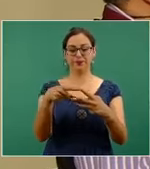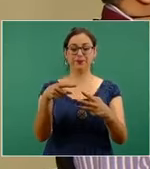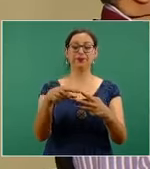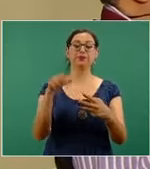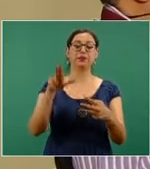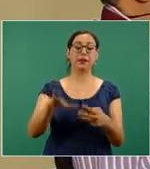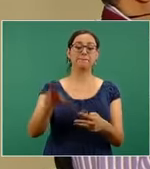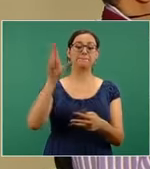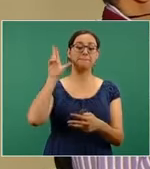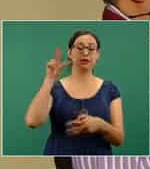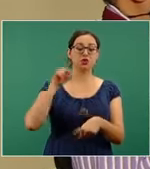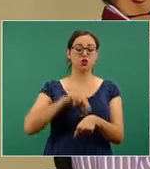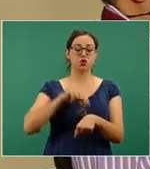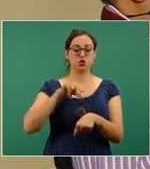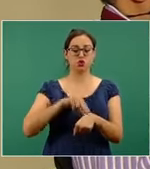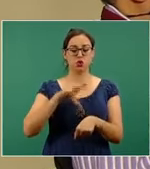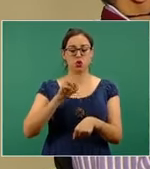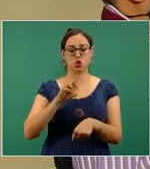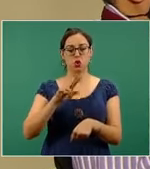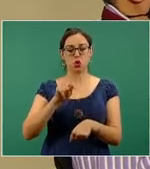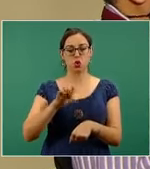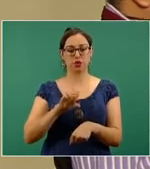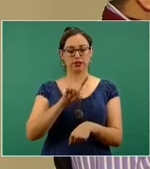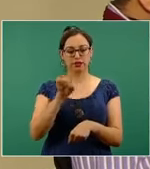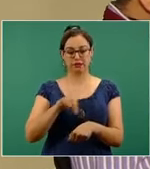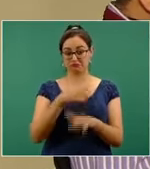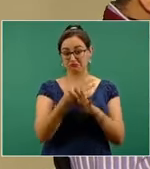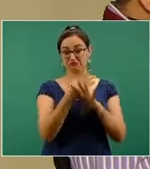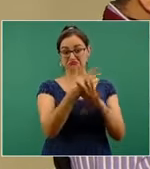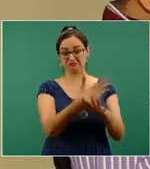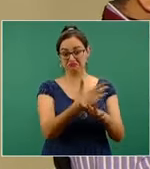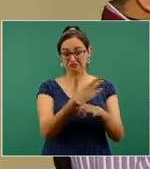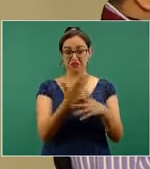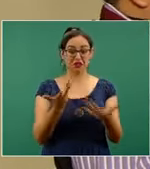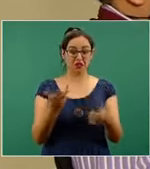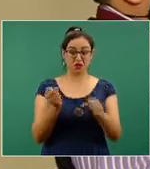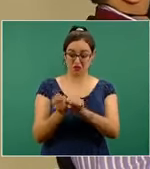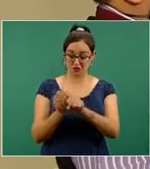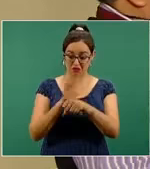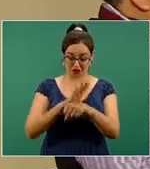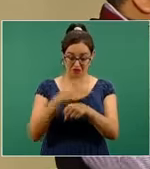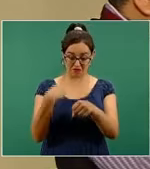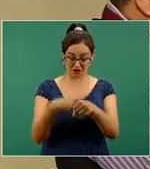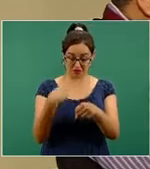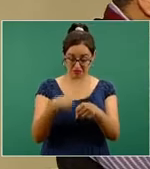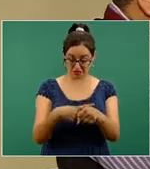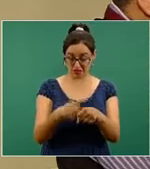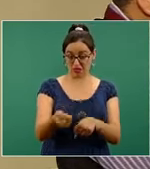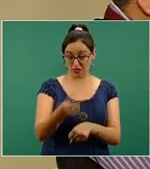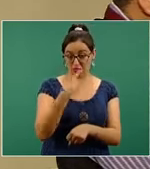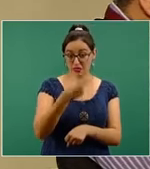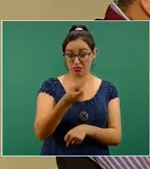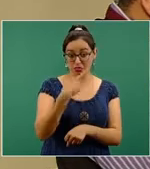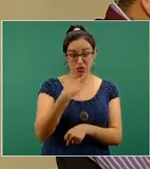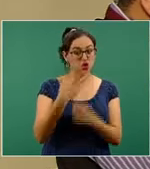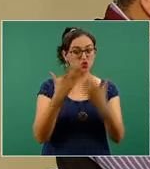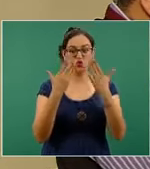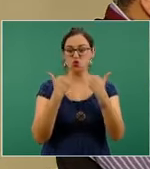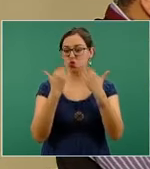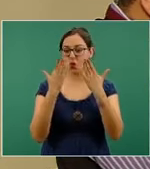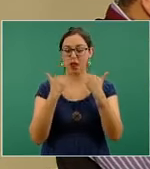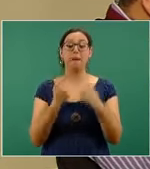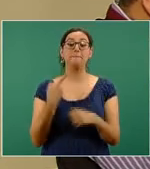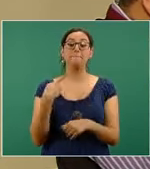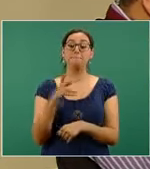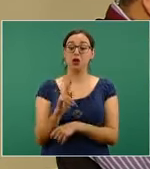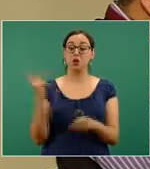Cortés que no hay un tratamiento específico para COVID. Sin embargo, es un hecho clínicamente, hospitales clínicas